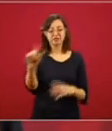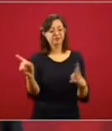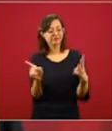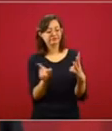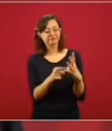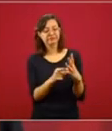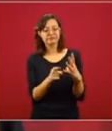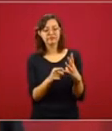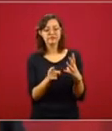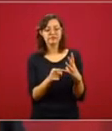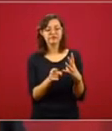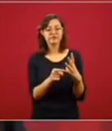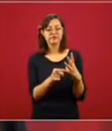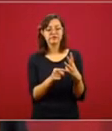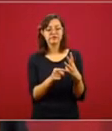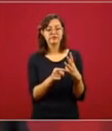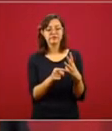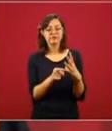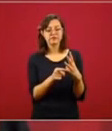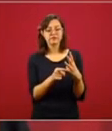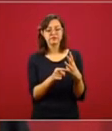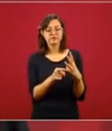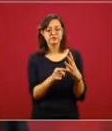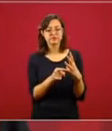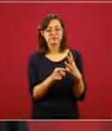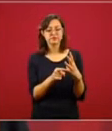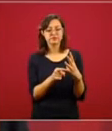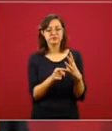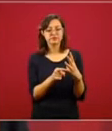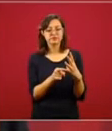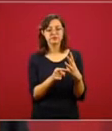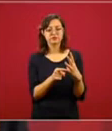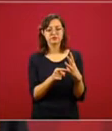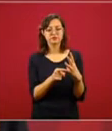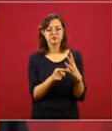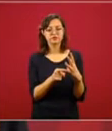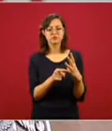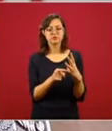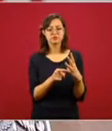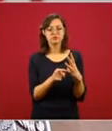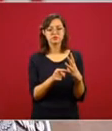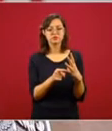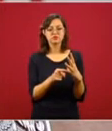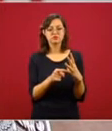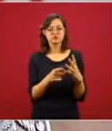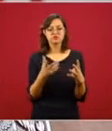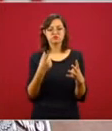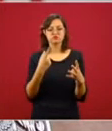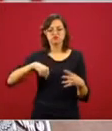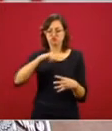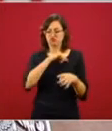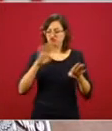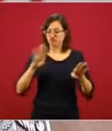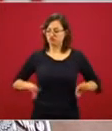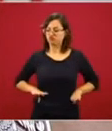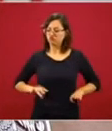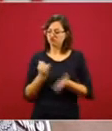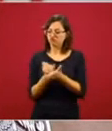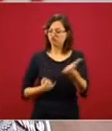vamos a defender nuestro criterio